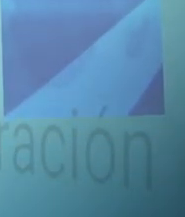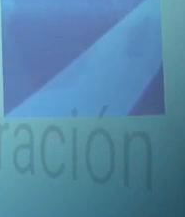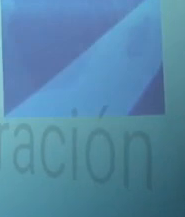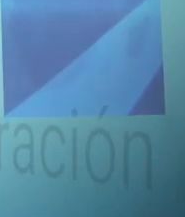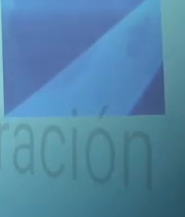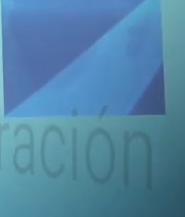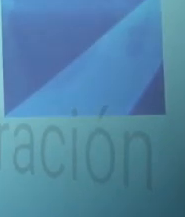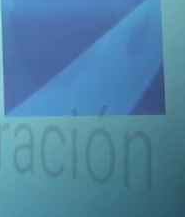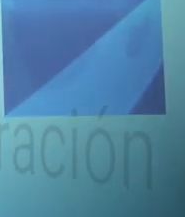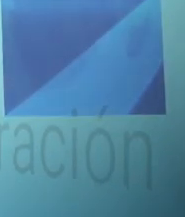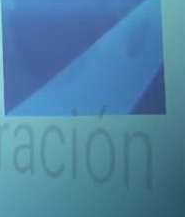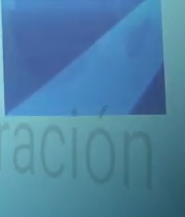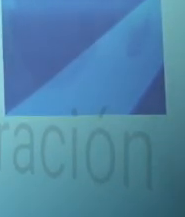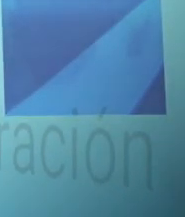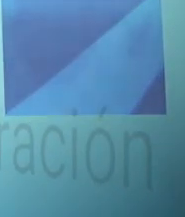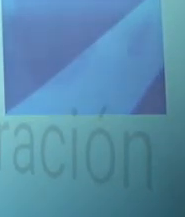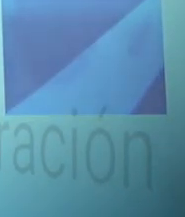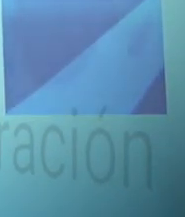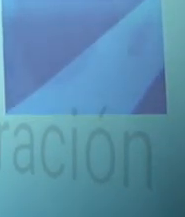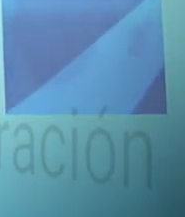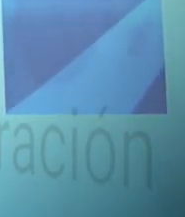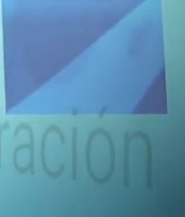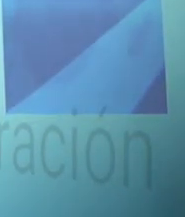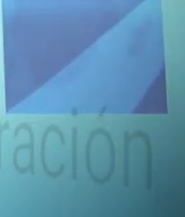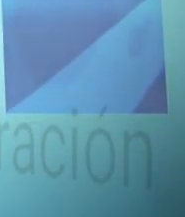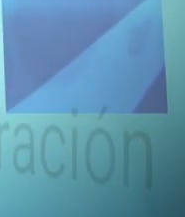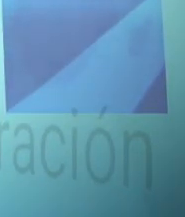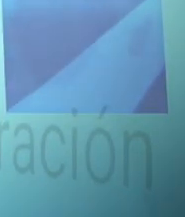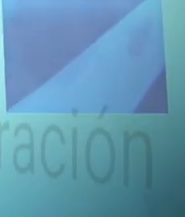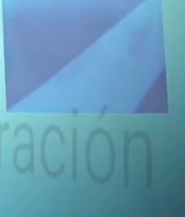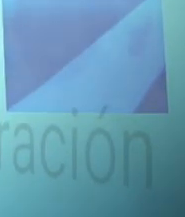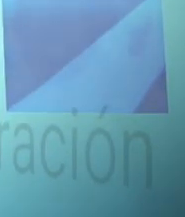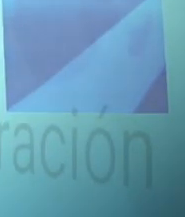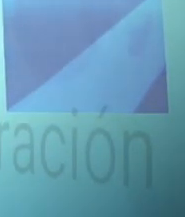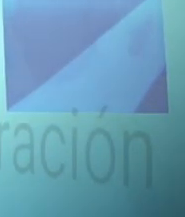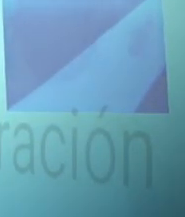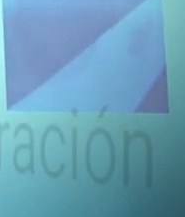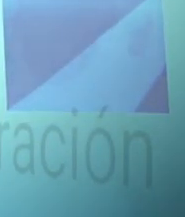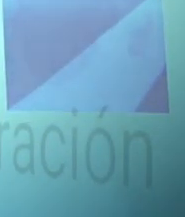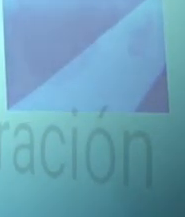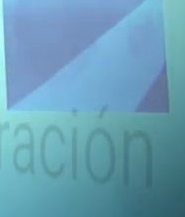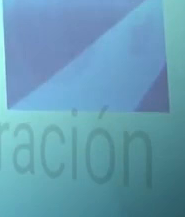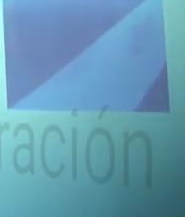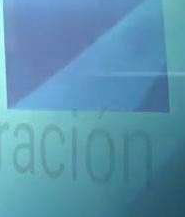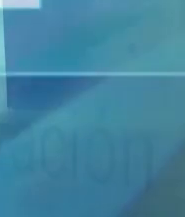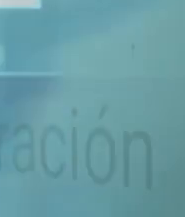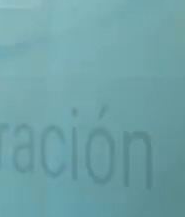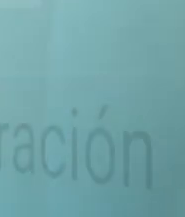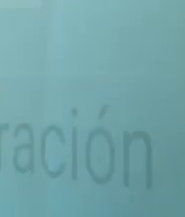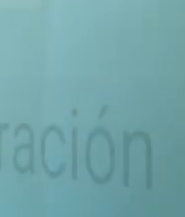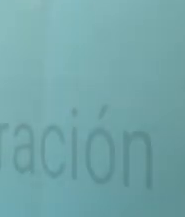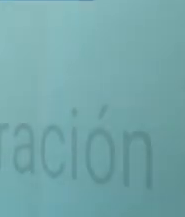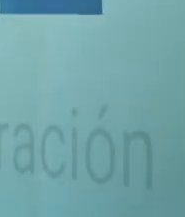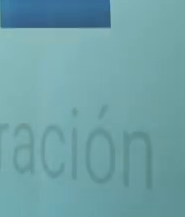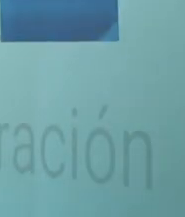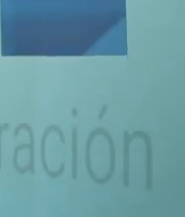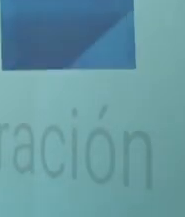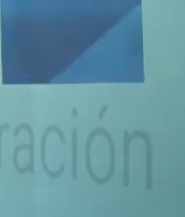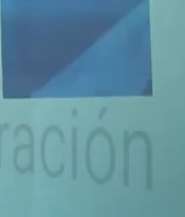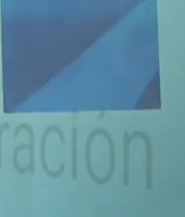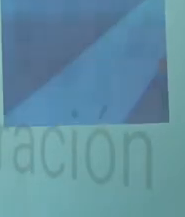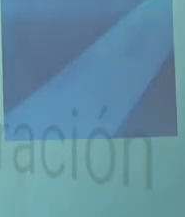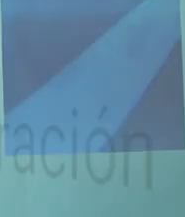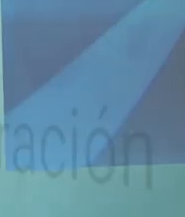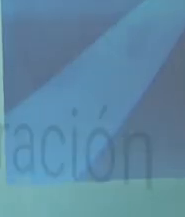de atención a víctimas deben analizar de oficio si procede la reparación del daño a víctimas indirectas. Una más en la